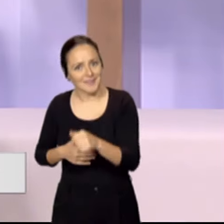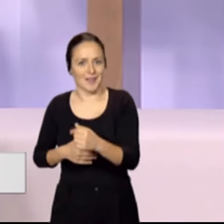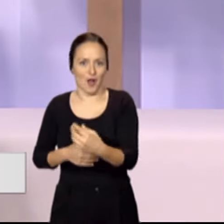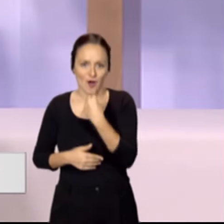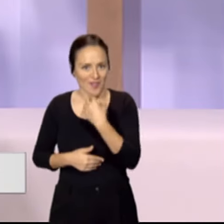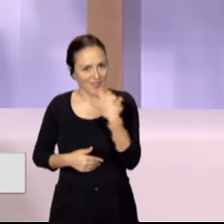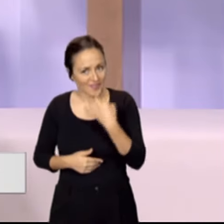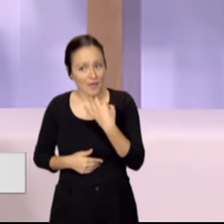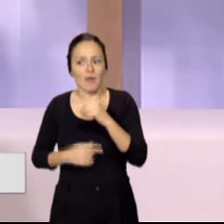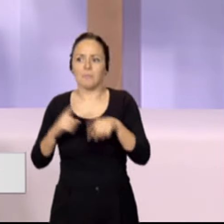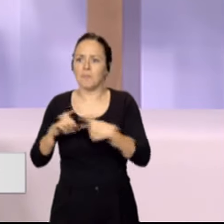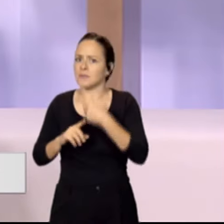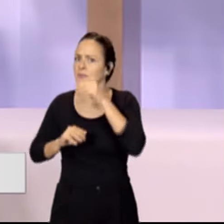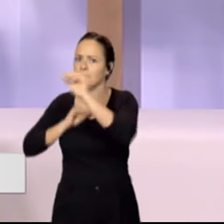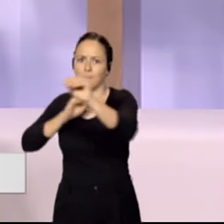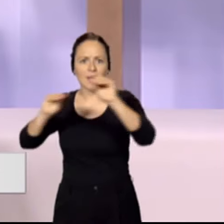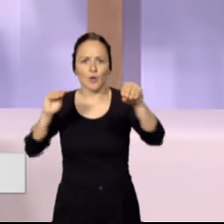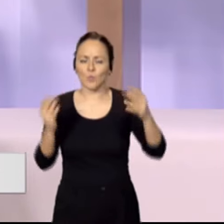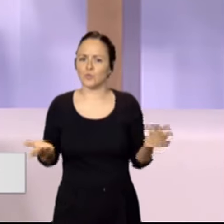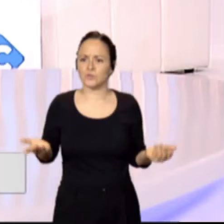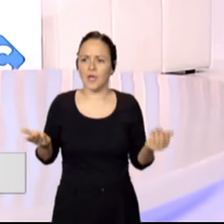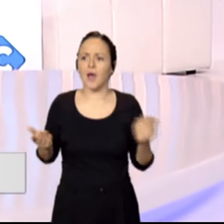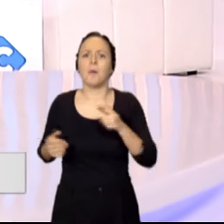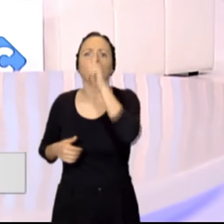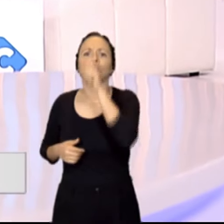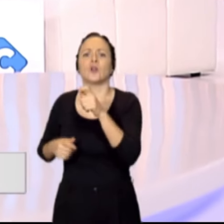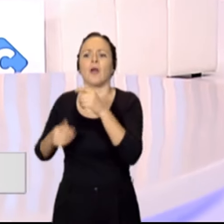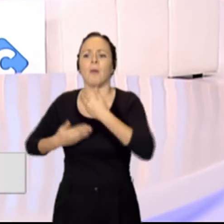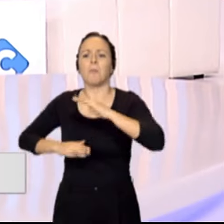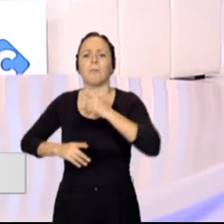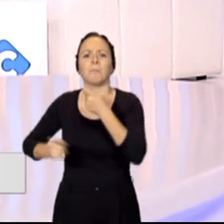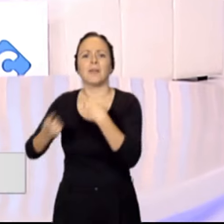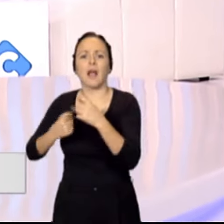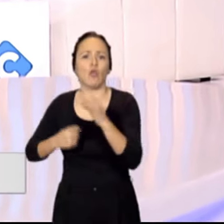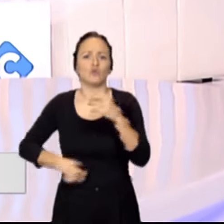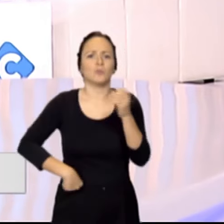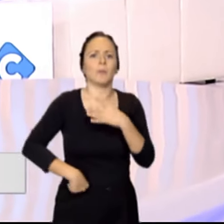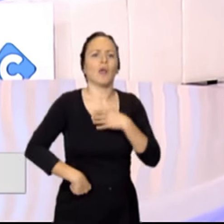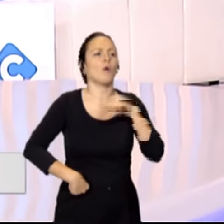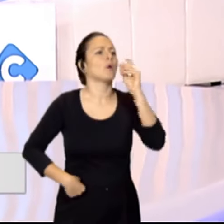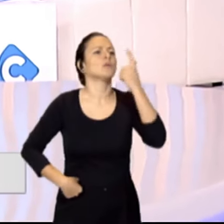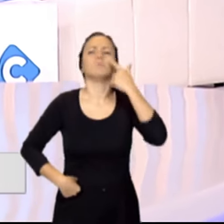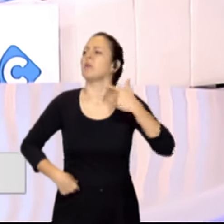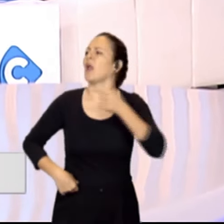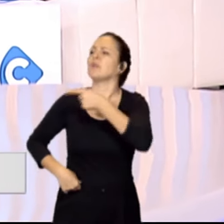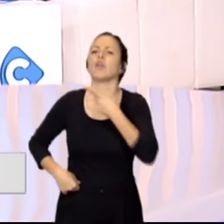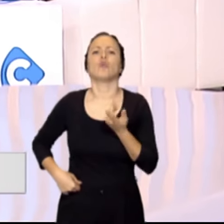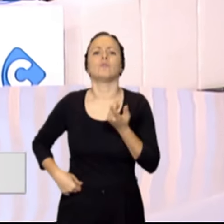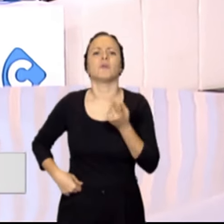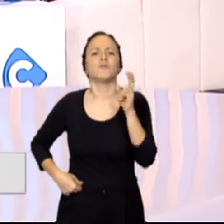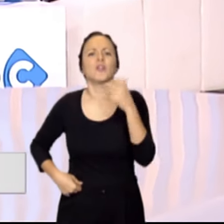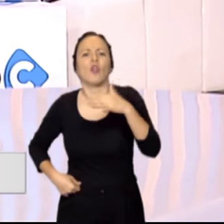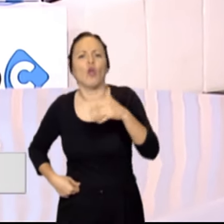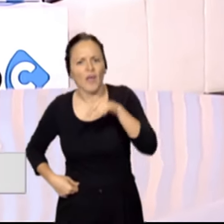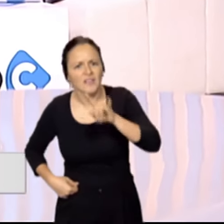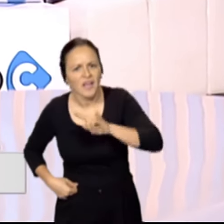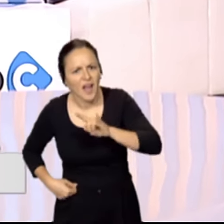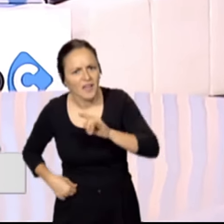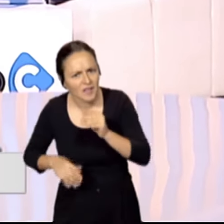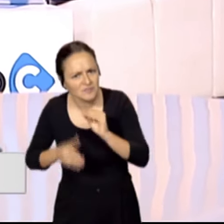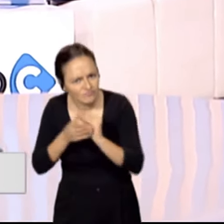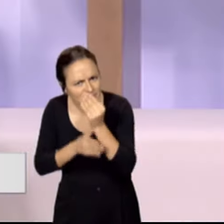de que pregunte al del puesto del mercado el supermercado eh que realmente lo que está consumiendo es producto canario a